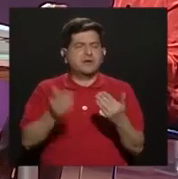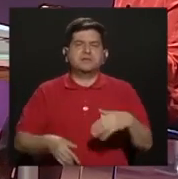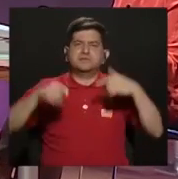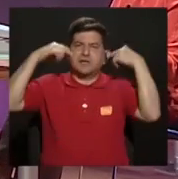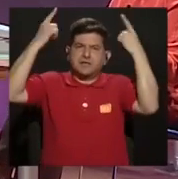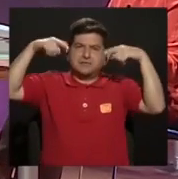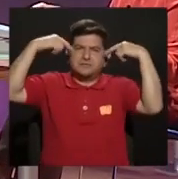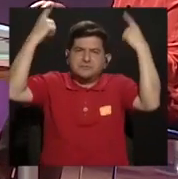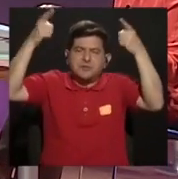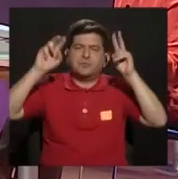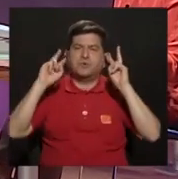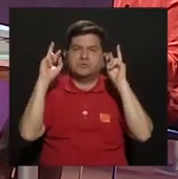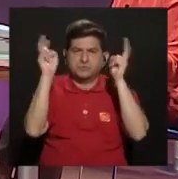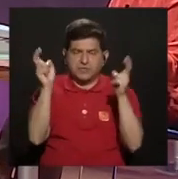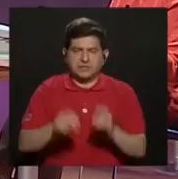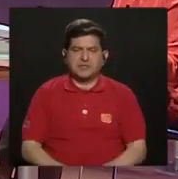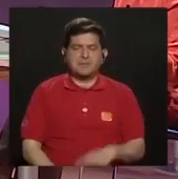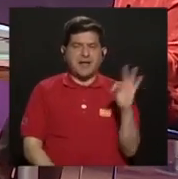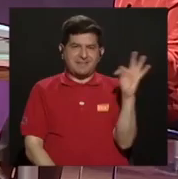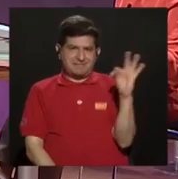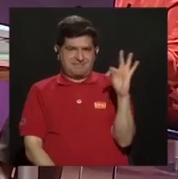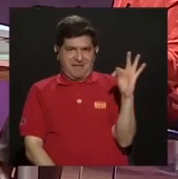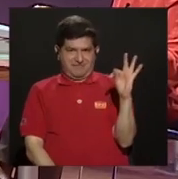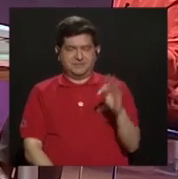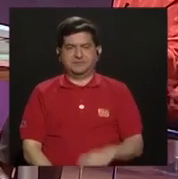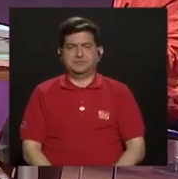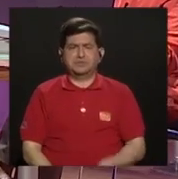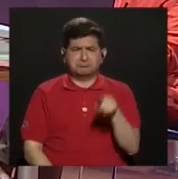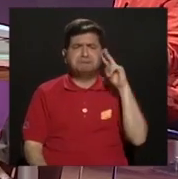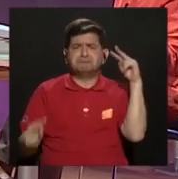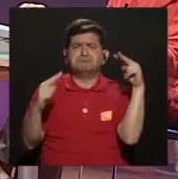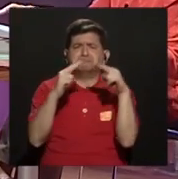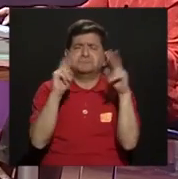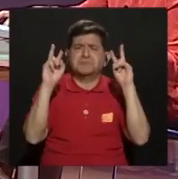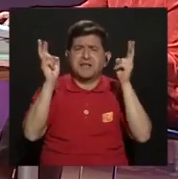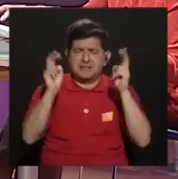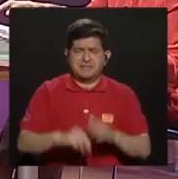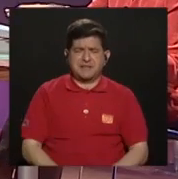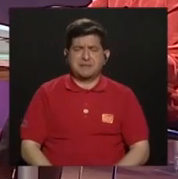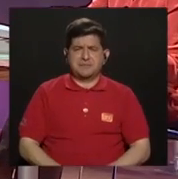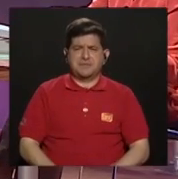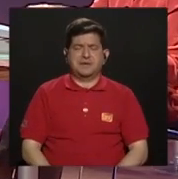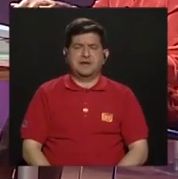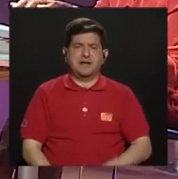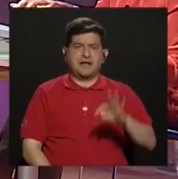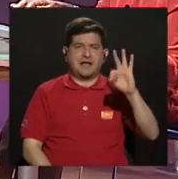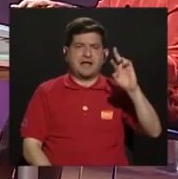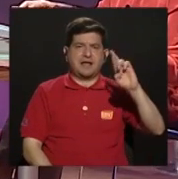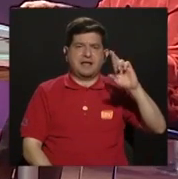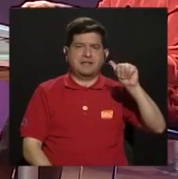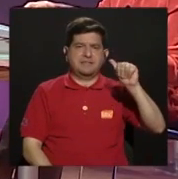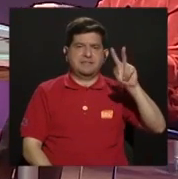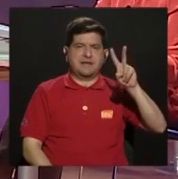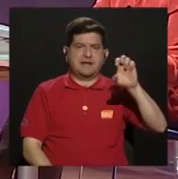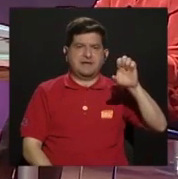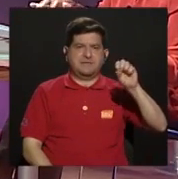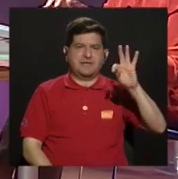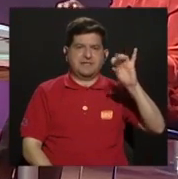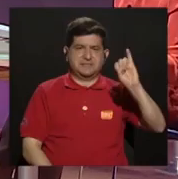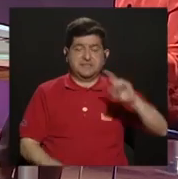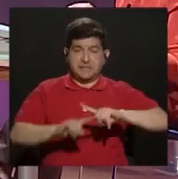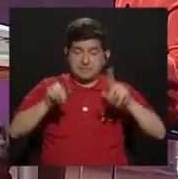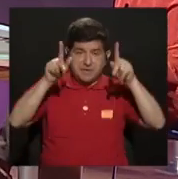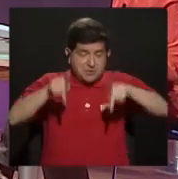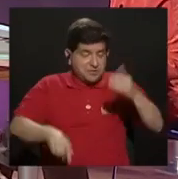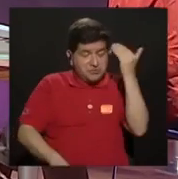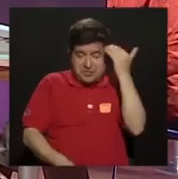famoso el tema este de travesti. Es decir, es súper conocido el tema del travesti, pero no saben, digámosle, qué